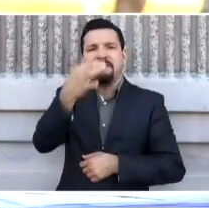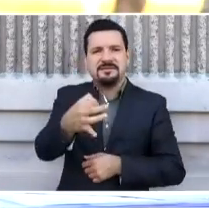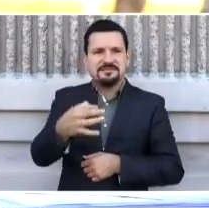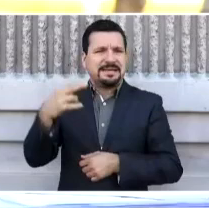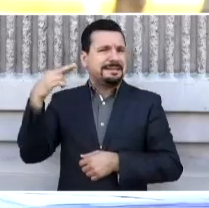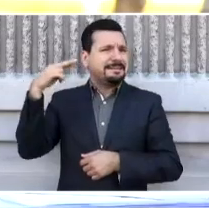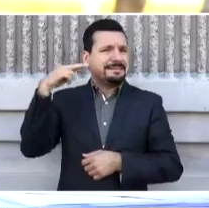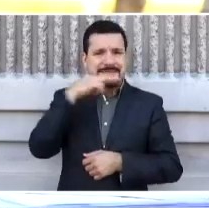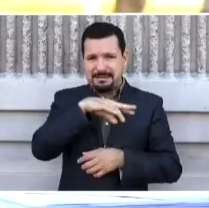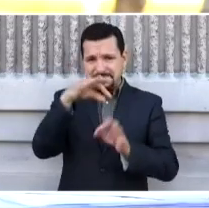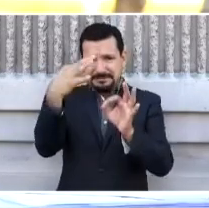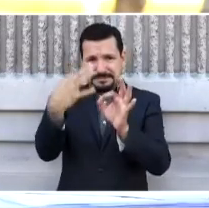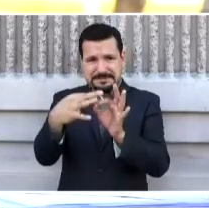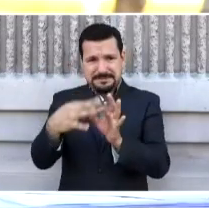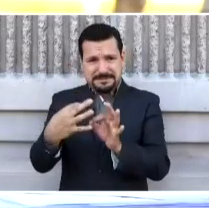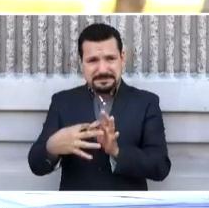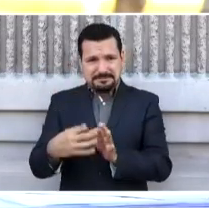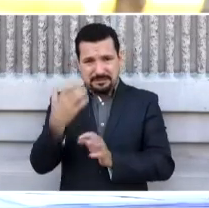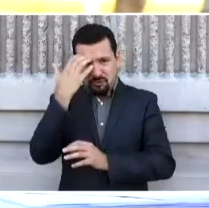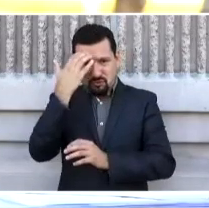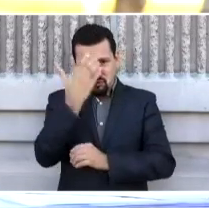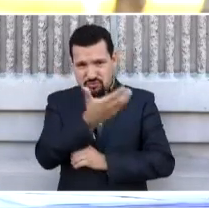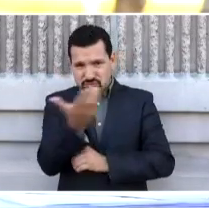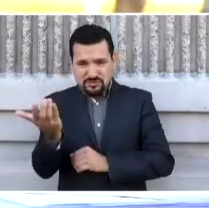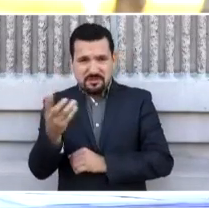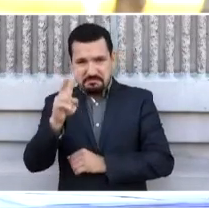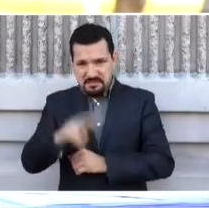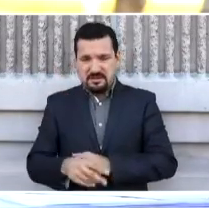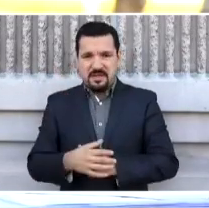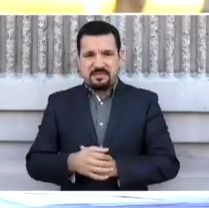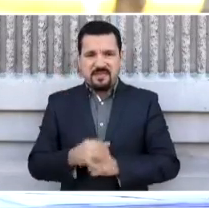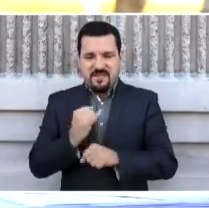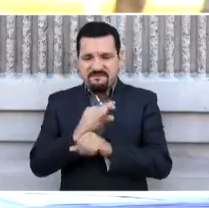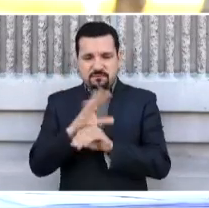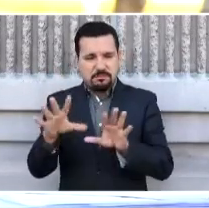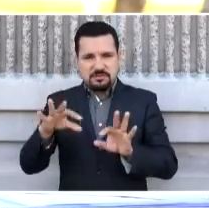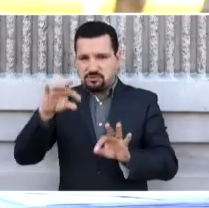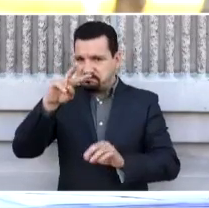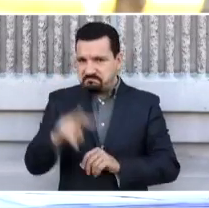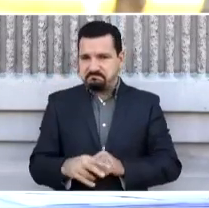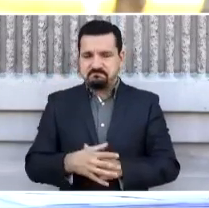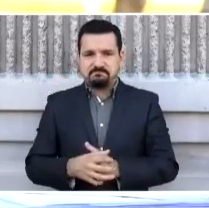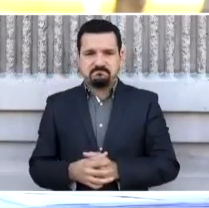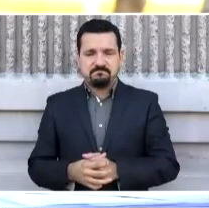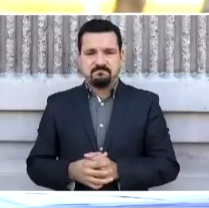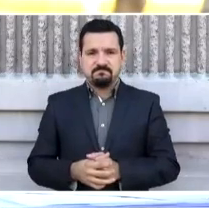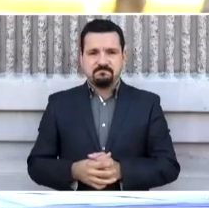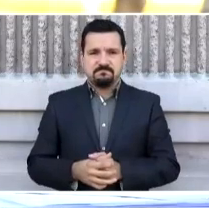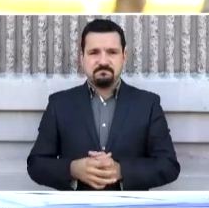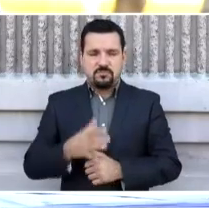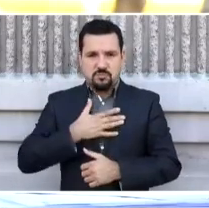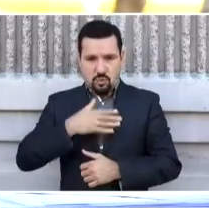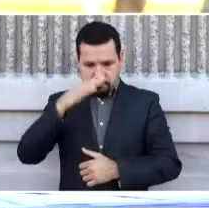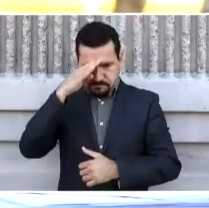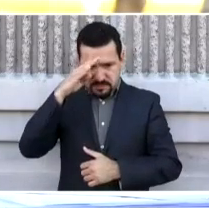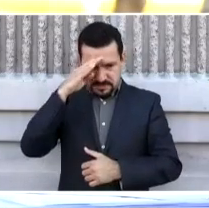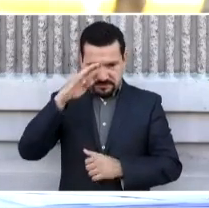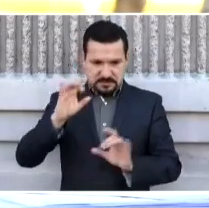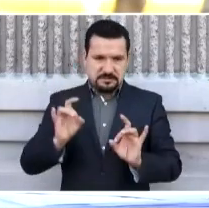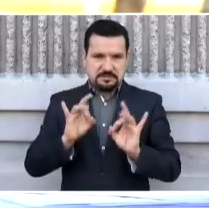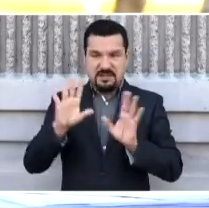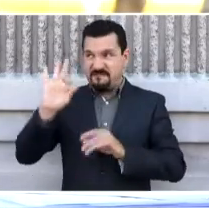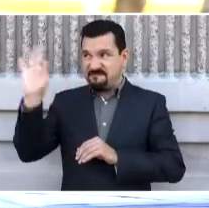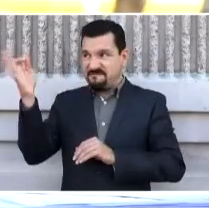de ser lo más puntuales, lo más precisos y lo más oportunos en la información que estamos dando. Yo pensaría que en algún momento